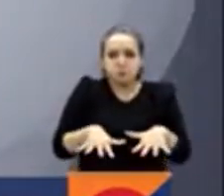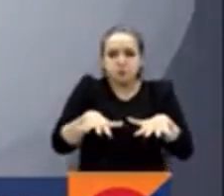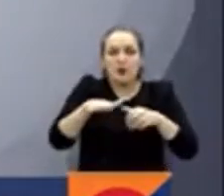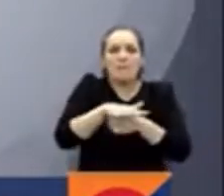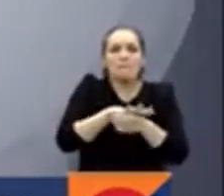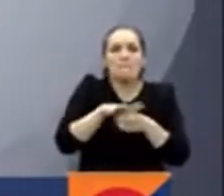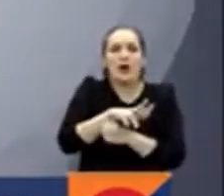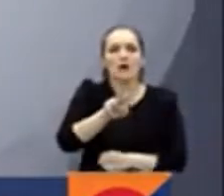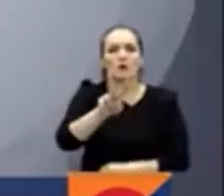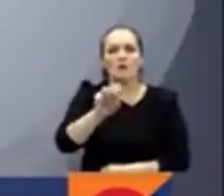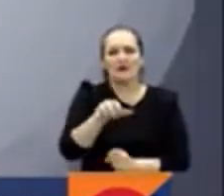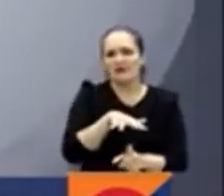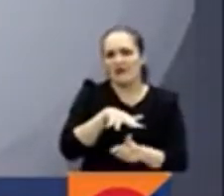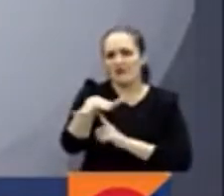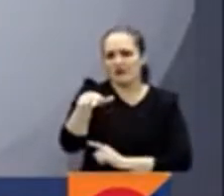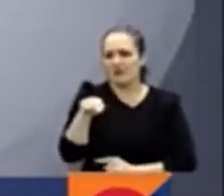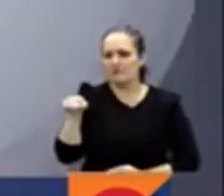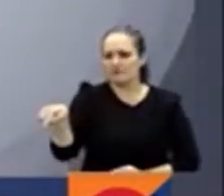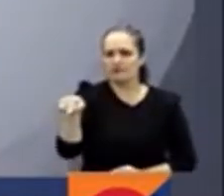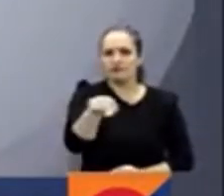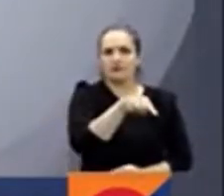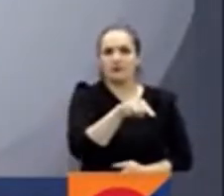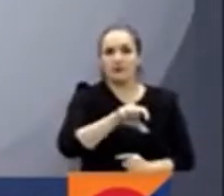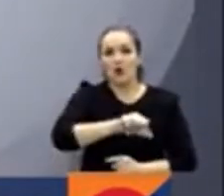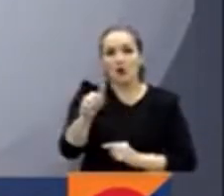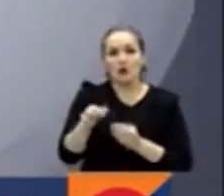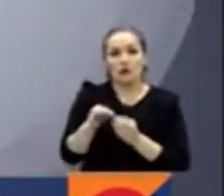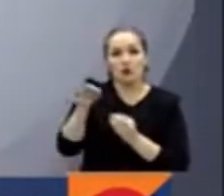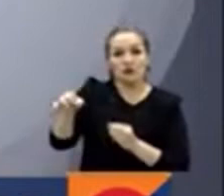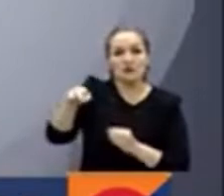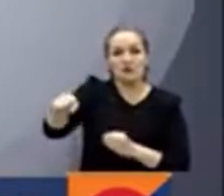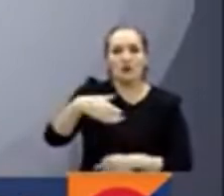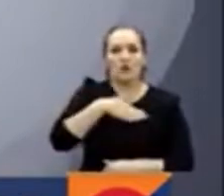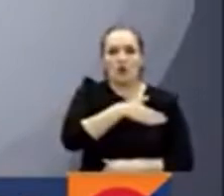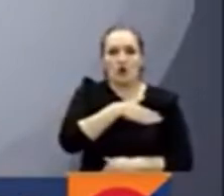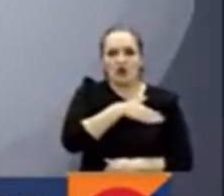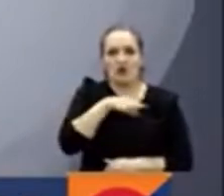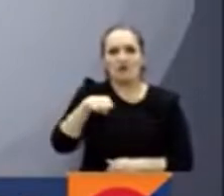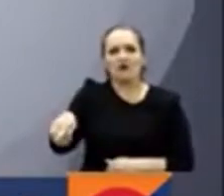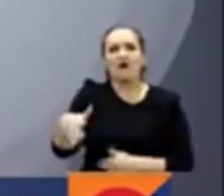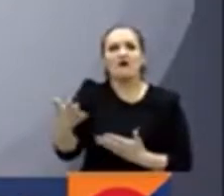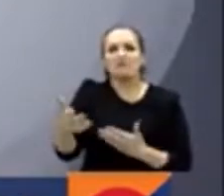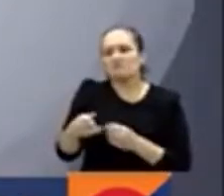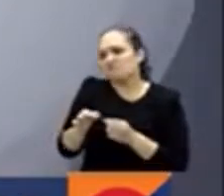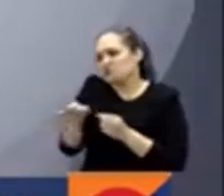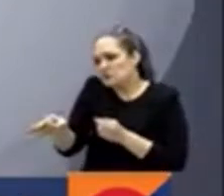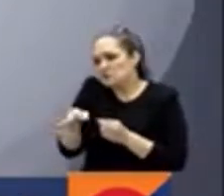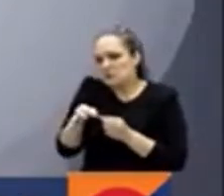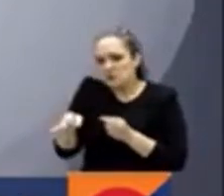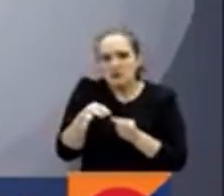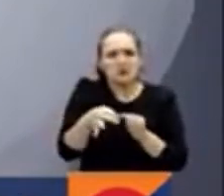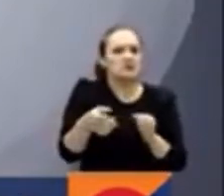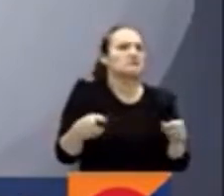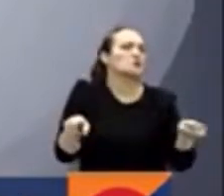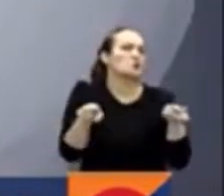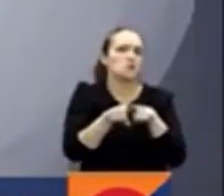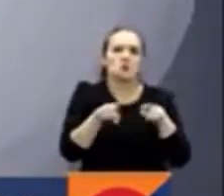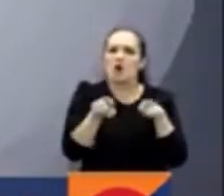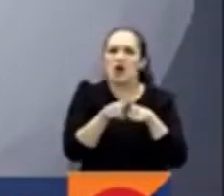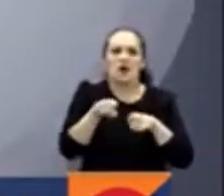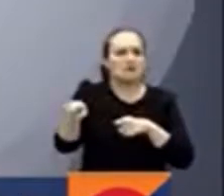terminaron afectados. En otros municipios del departamento de Bolívar, como El Carmen, Zambrano, San Jacinto, también se